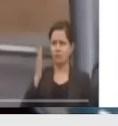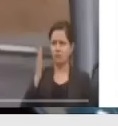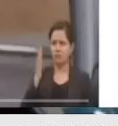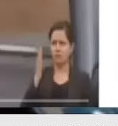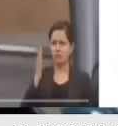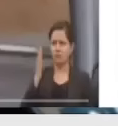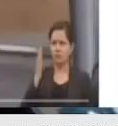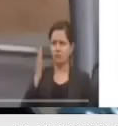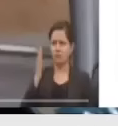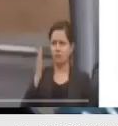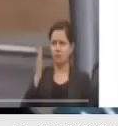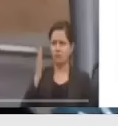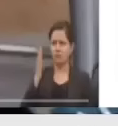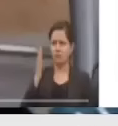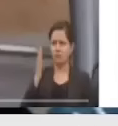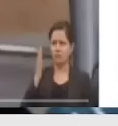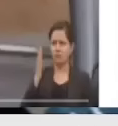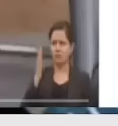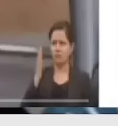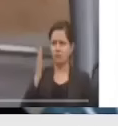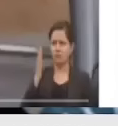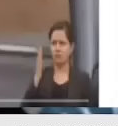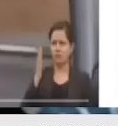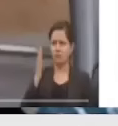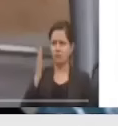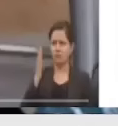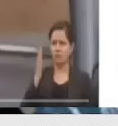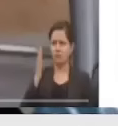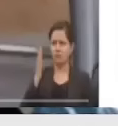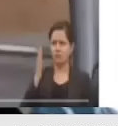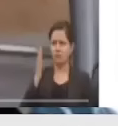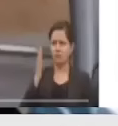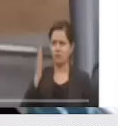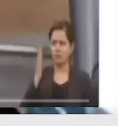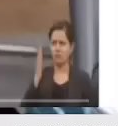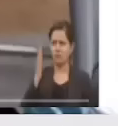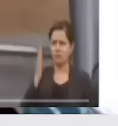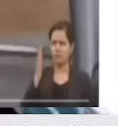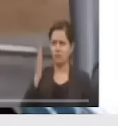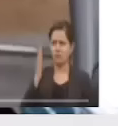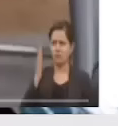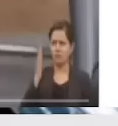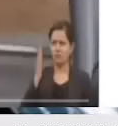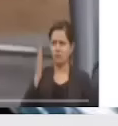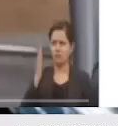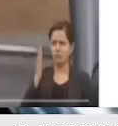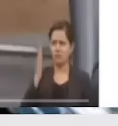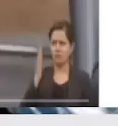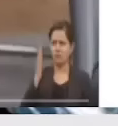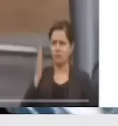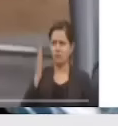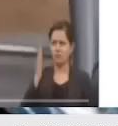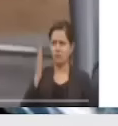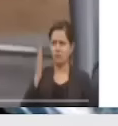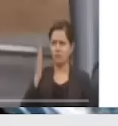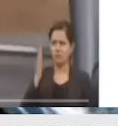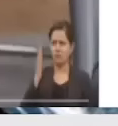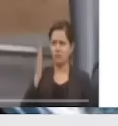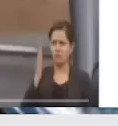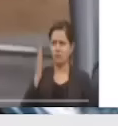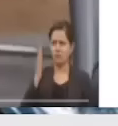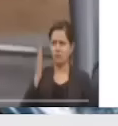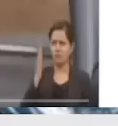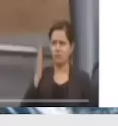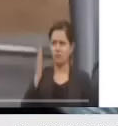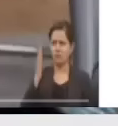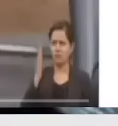del 60%. El presidente tiene una aprobación del 68 al 72%. Los opositores tienen una aproximada entre un 30 y un 32%. Eso